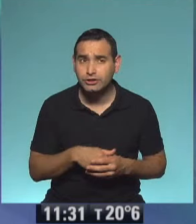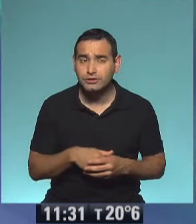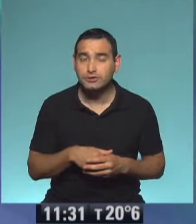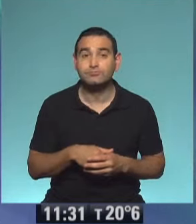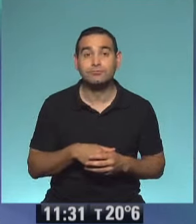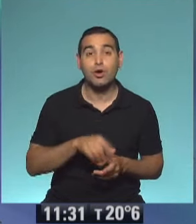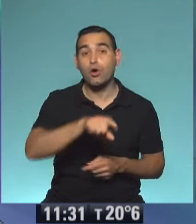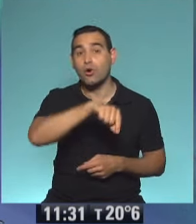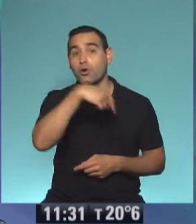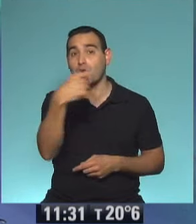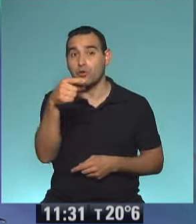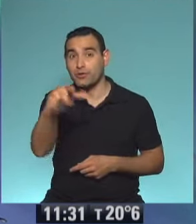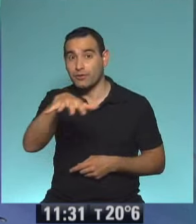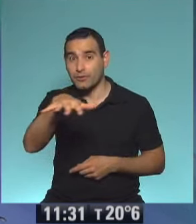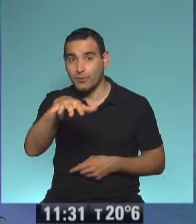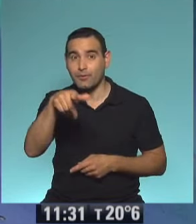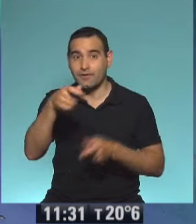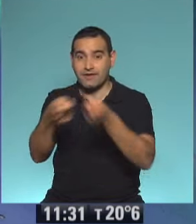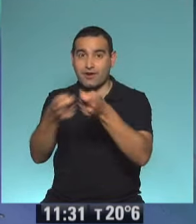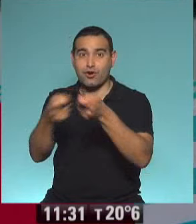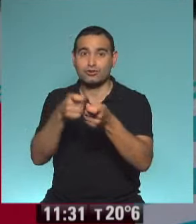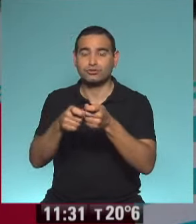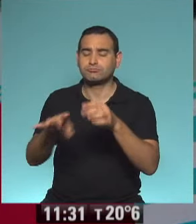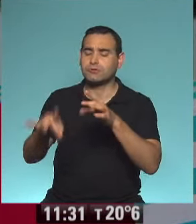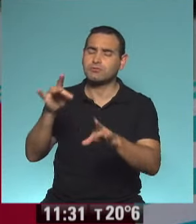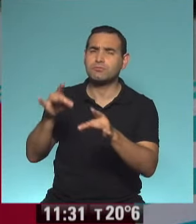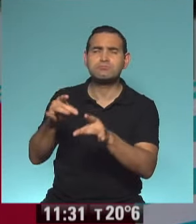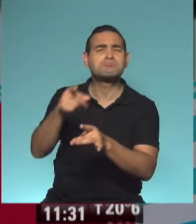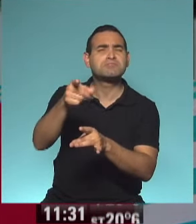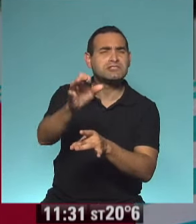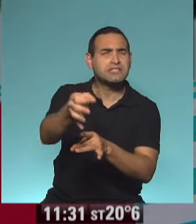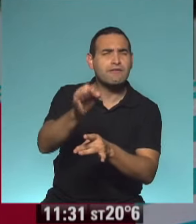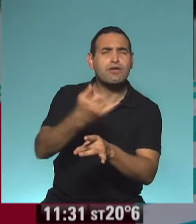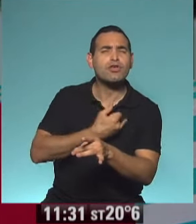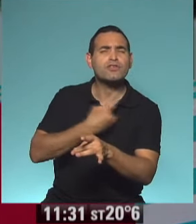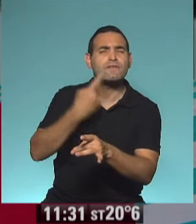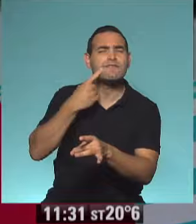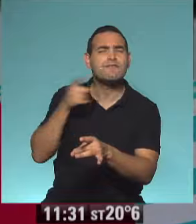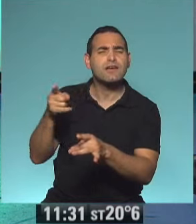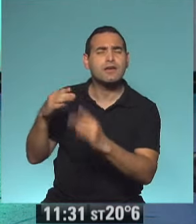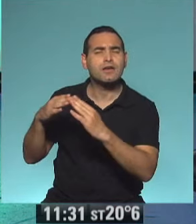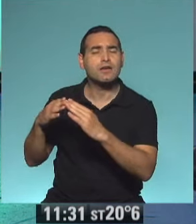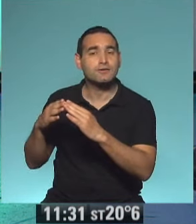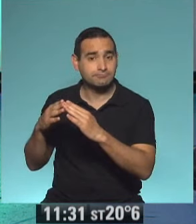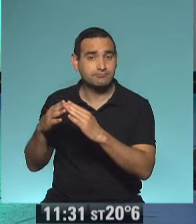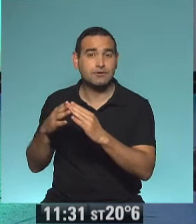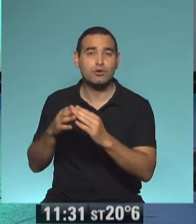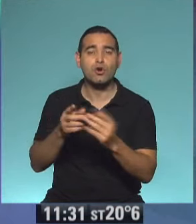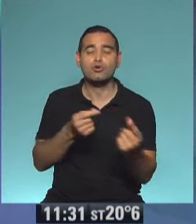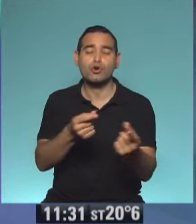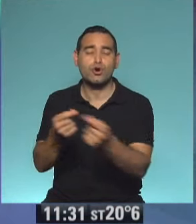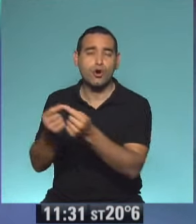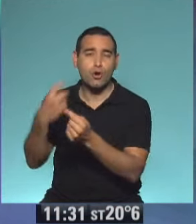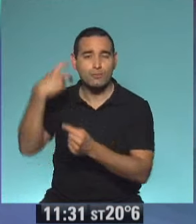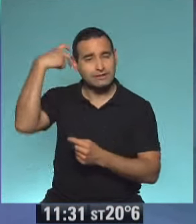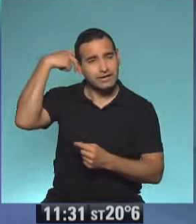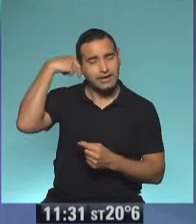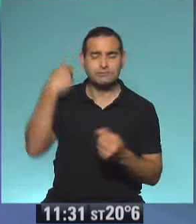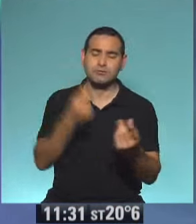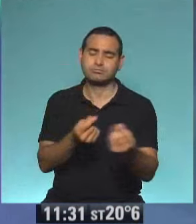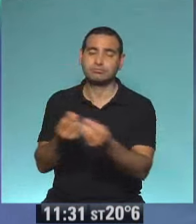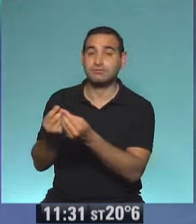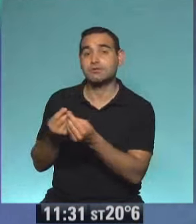en la mercería, eligiendo puntillas, ¿sabría usted en dónde vive? Y comprando cerezas, continuó la pesquisa.